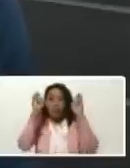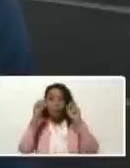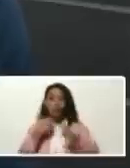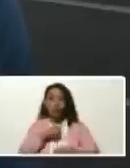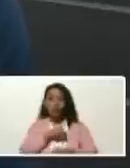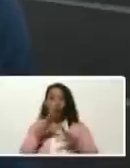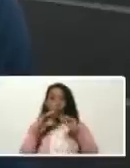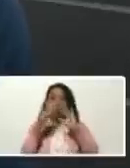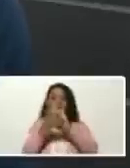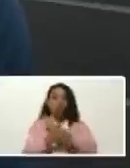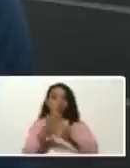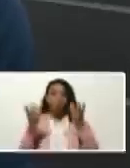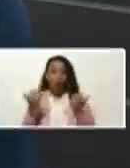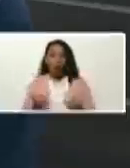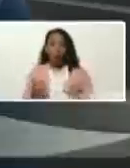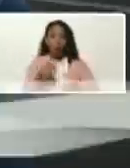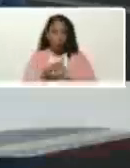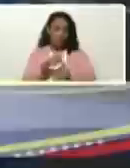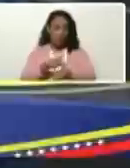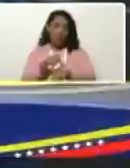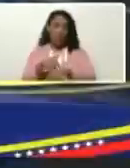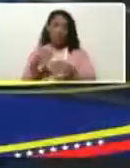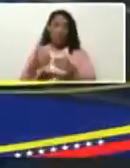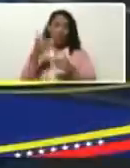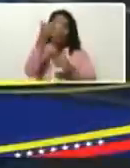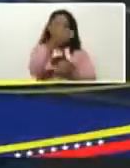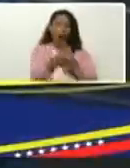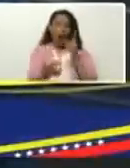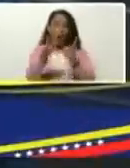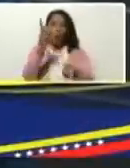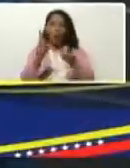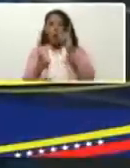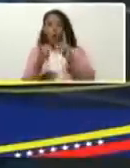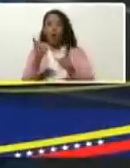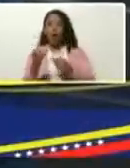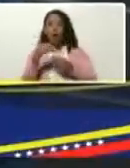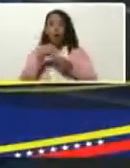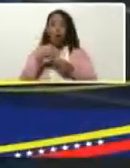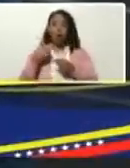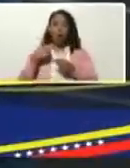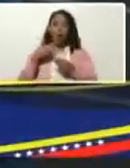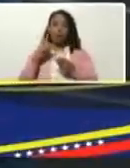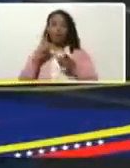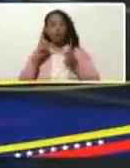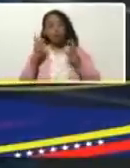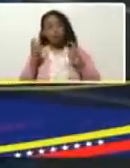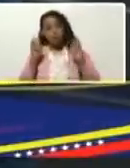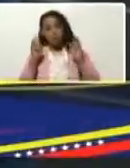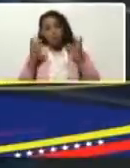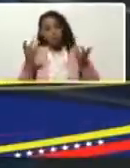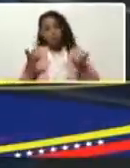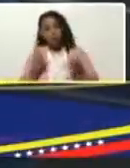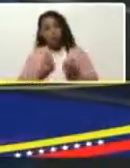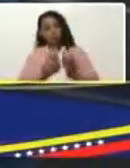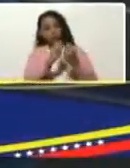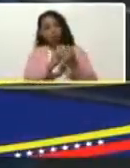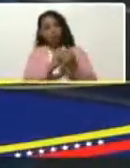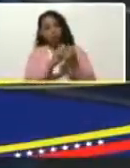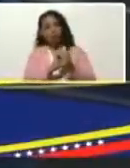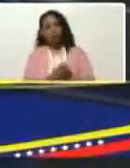en los actuales momentos más allá de algunas reservas que debo tener respecto a lo que se ha discutido